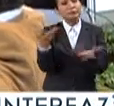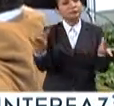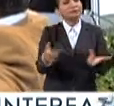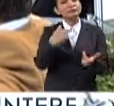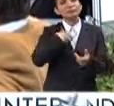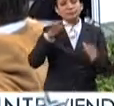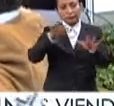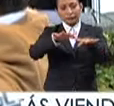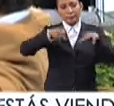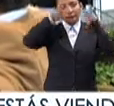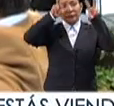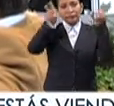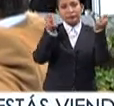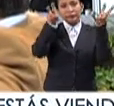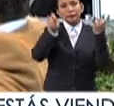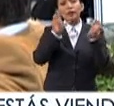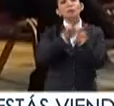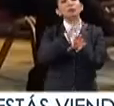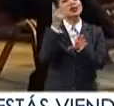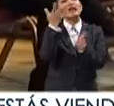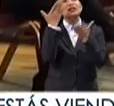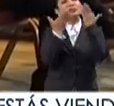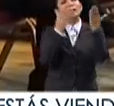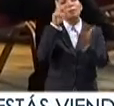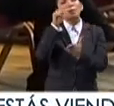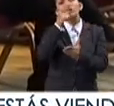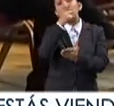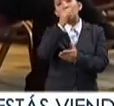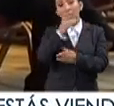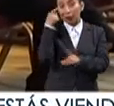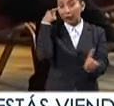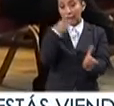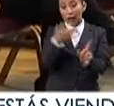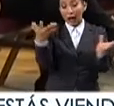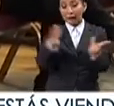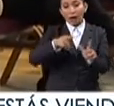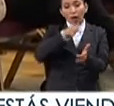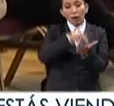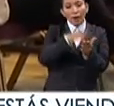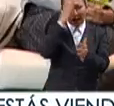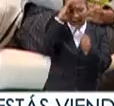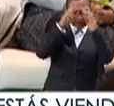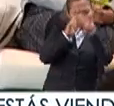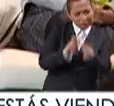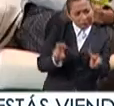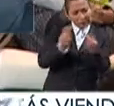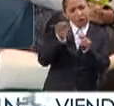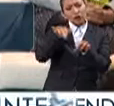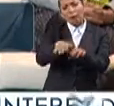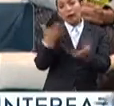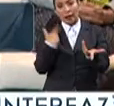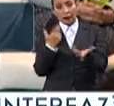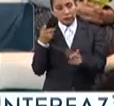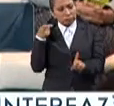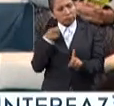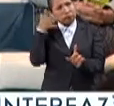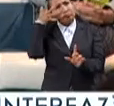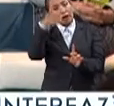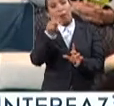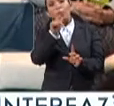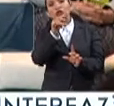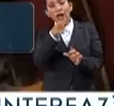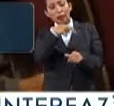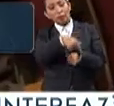llevó a cabo el panel titulado porque realizar un posgrado con el objetivo de crear un espacio de reflexión sobre las perspectivas de los